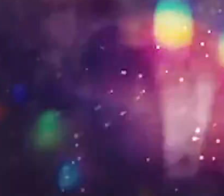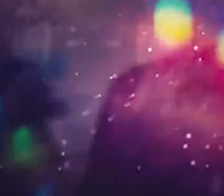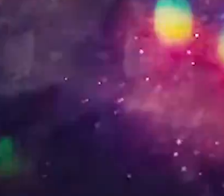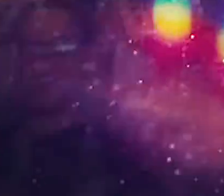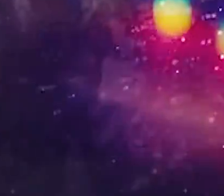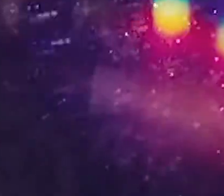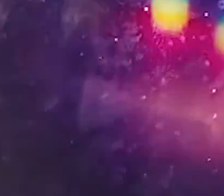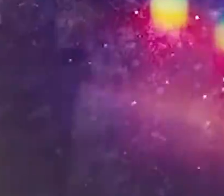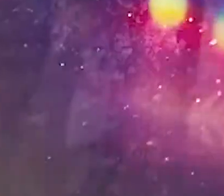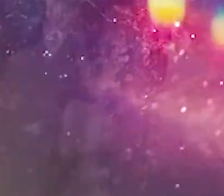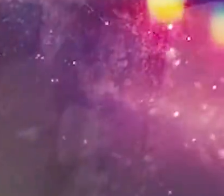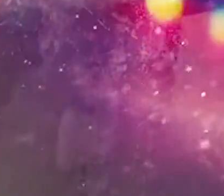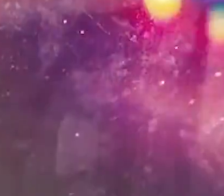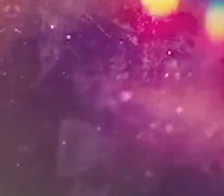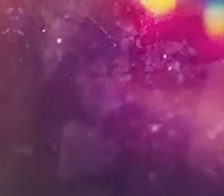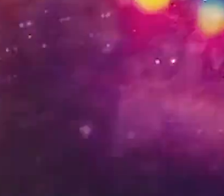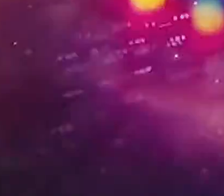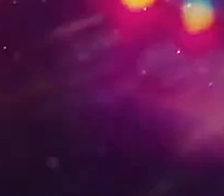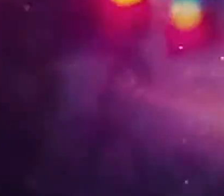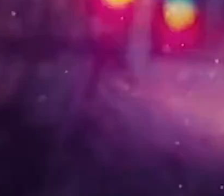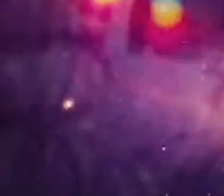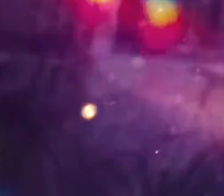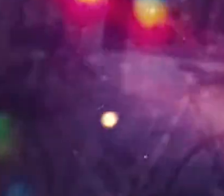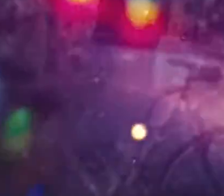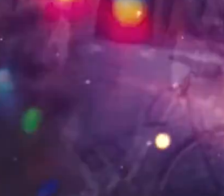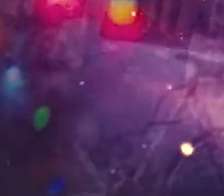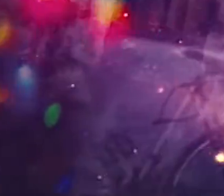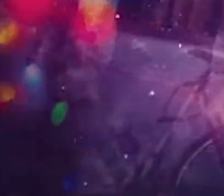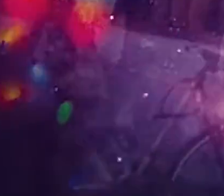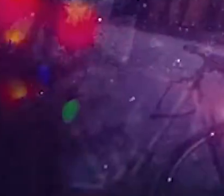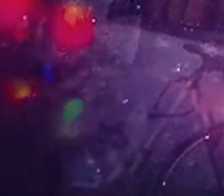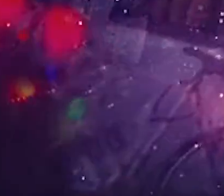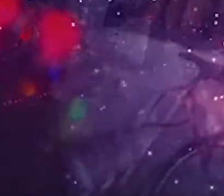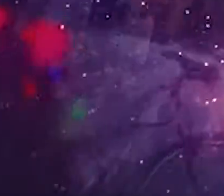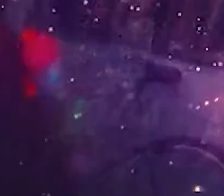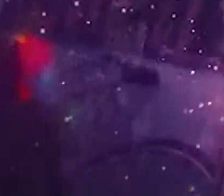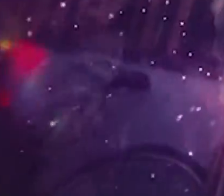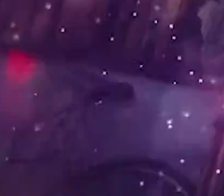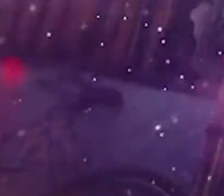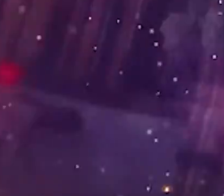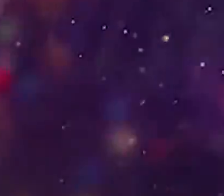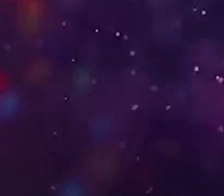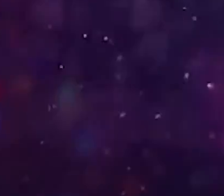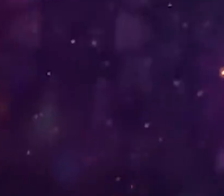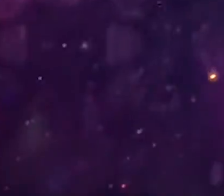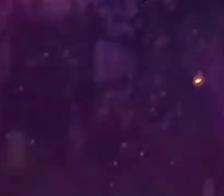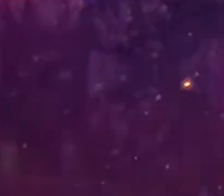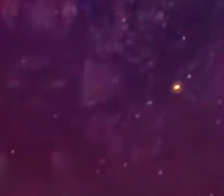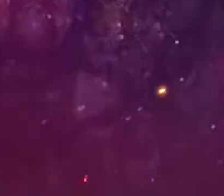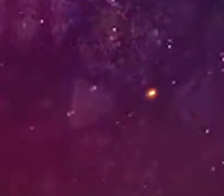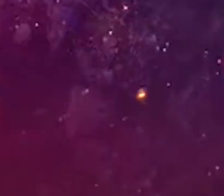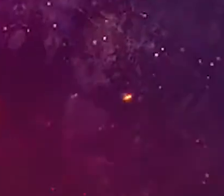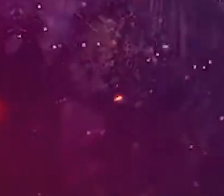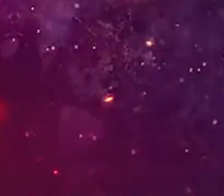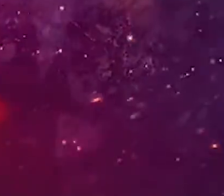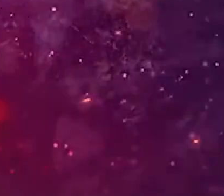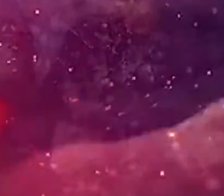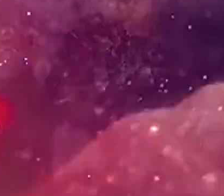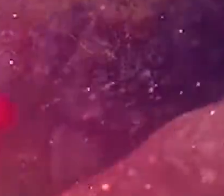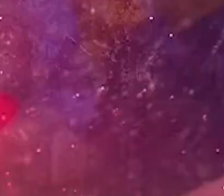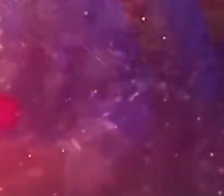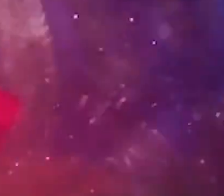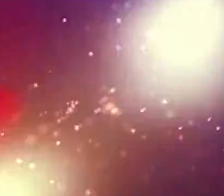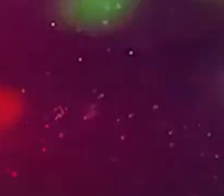esta Navidad. Ayúdanos donando juguetes, ropa en buen estado y alimentos no perecederos para las familias